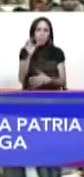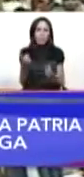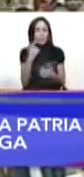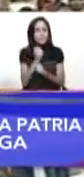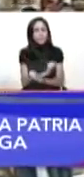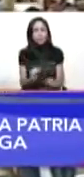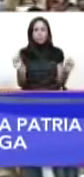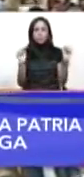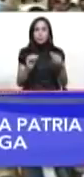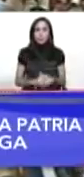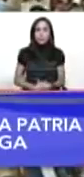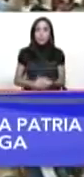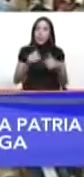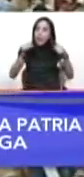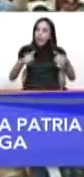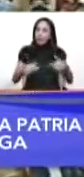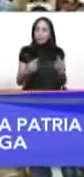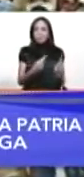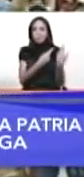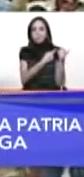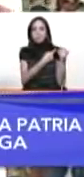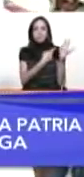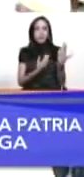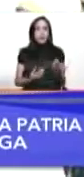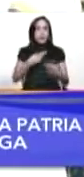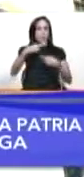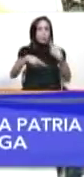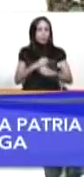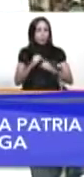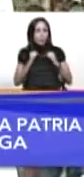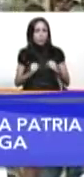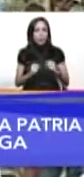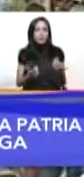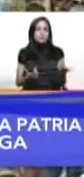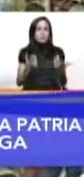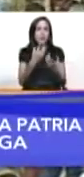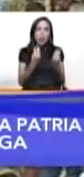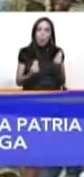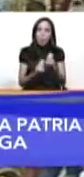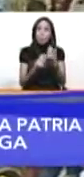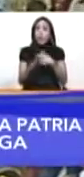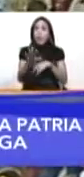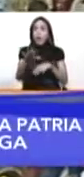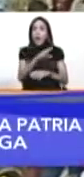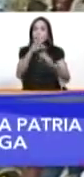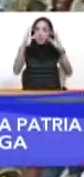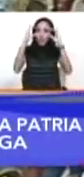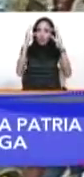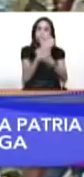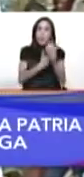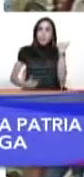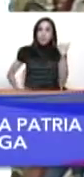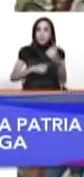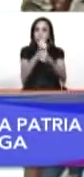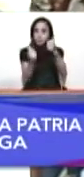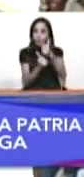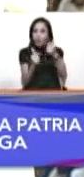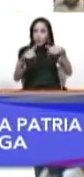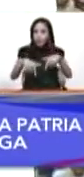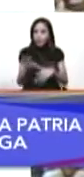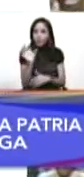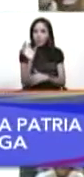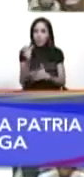La revolución tiene que tomar con mucha fuerza. Compañera Delcy Rodríguez, vicepresidenta ejecutiva de la